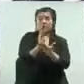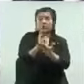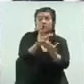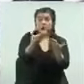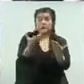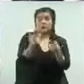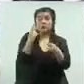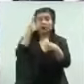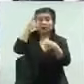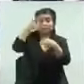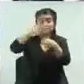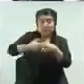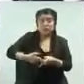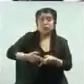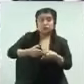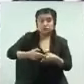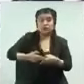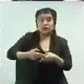un bloqueo